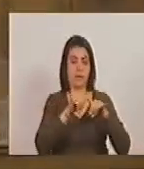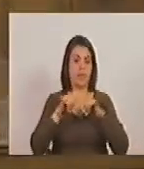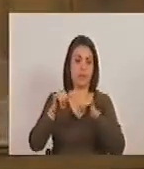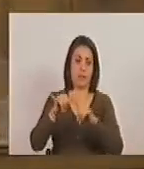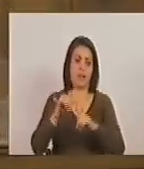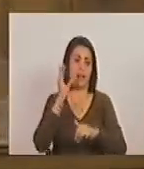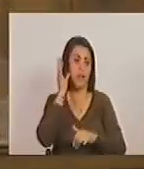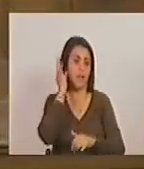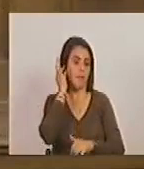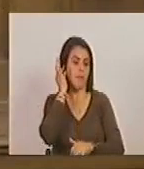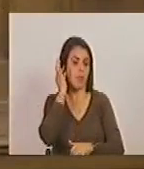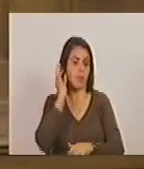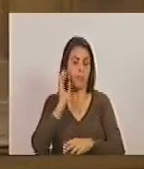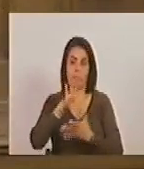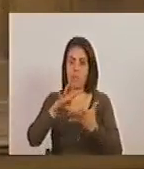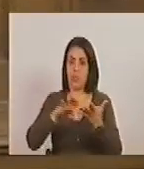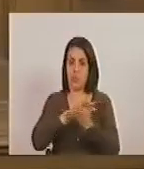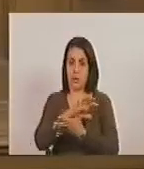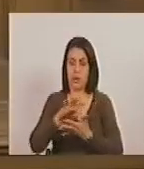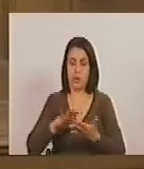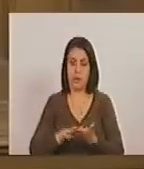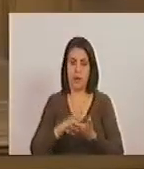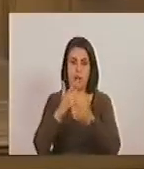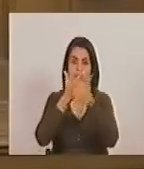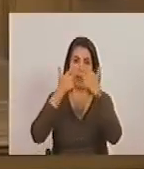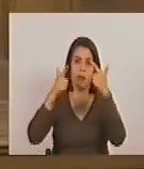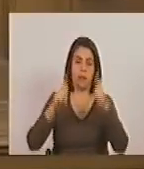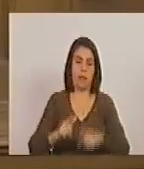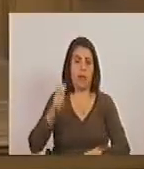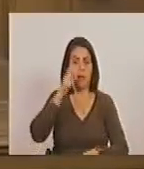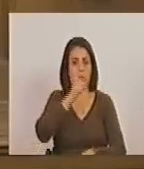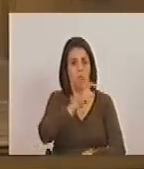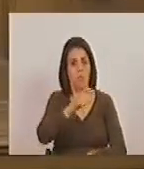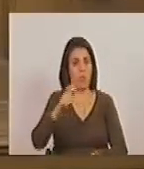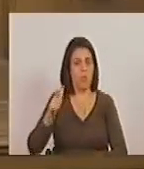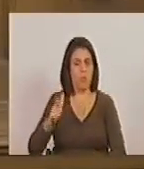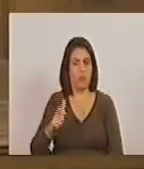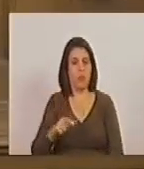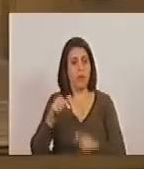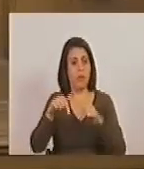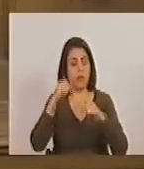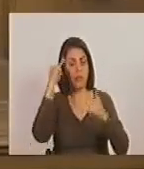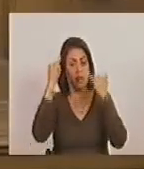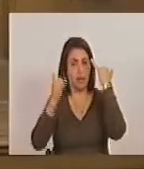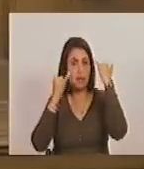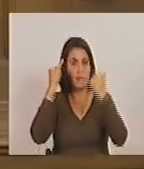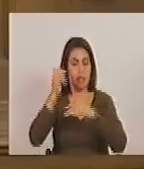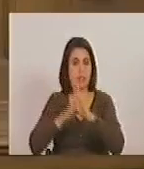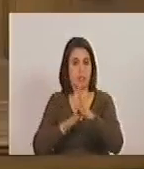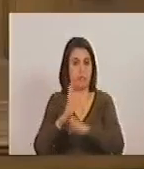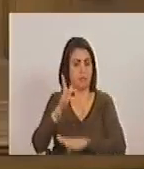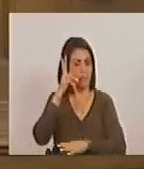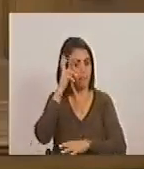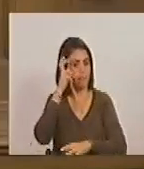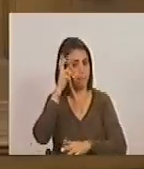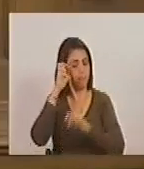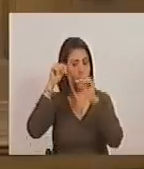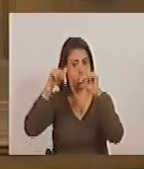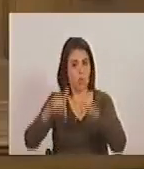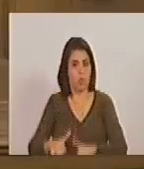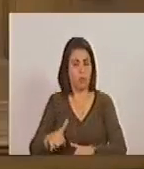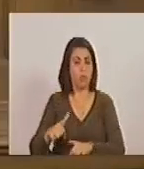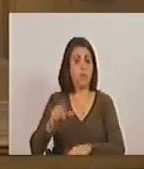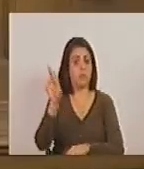de la mujer es el problema de la liberación de los pueblos. Estas ideas siguen resonando hoy en